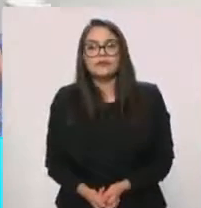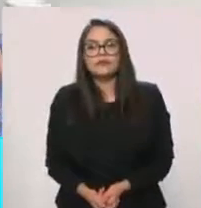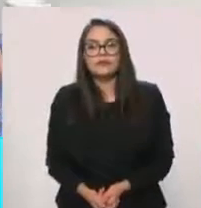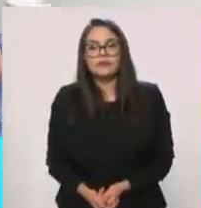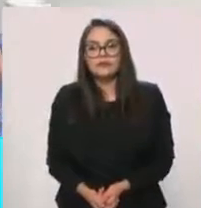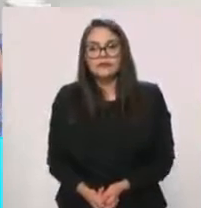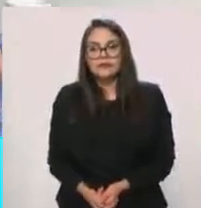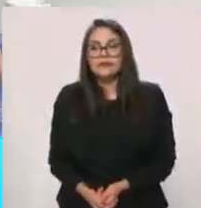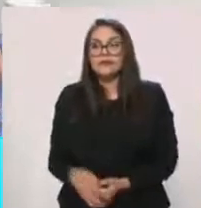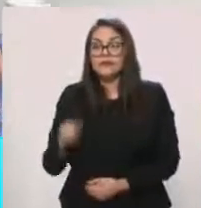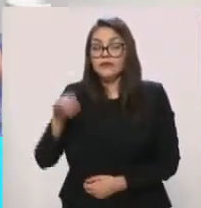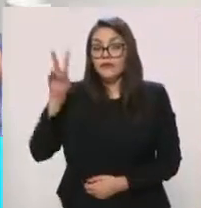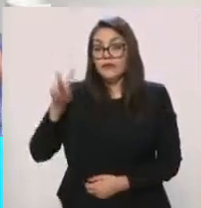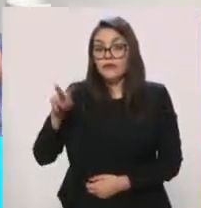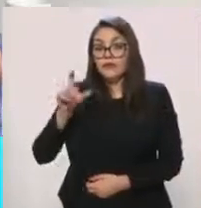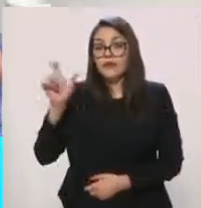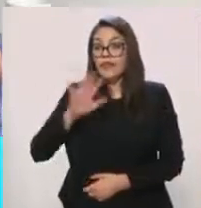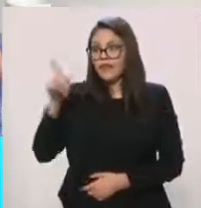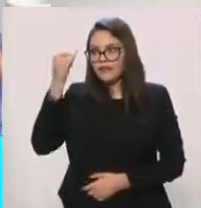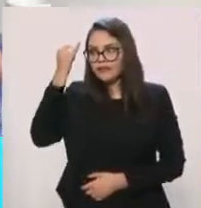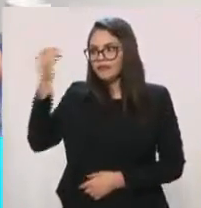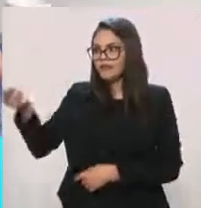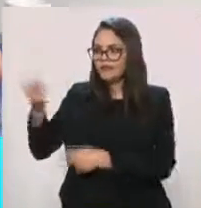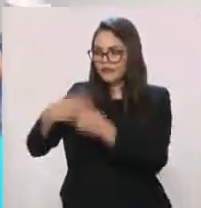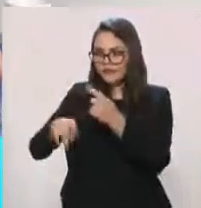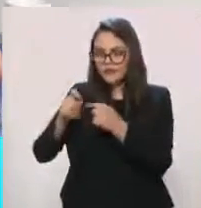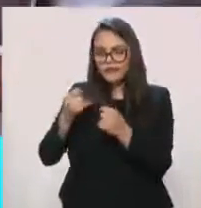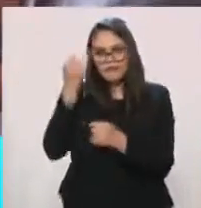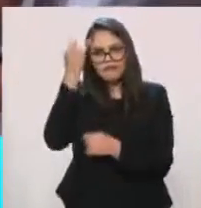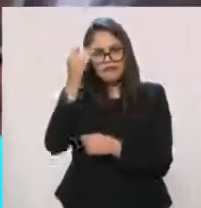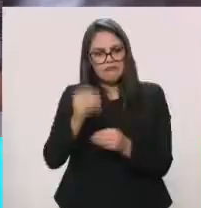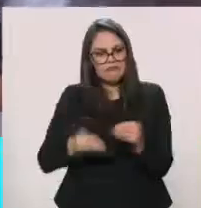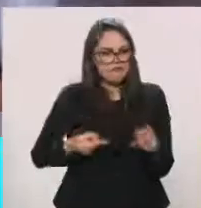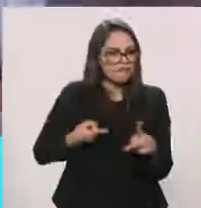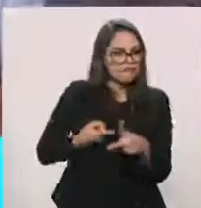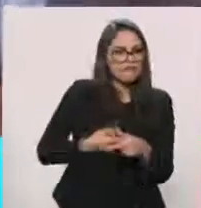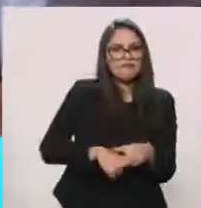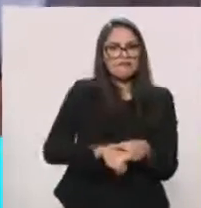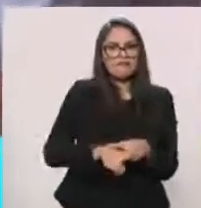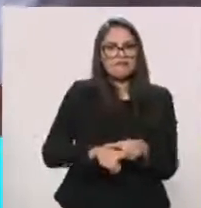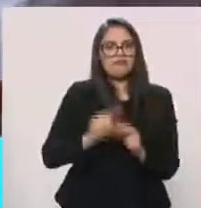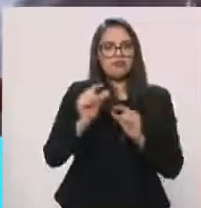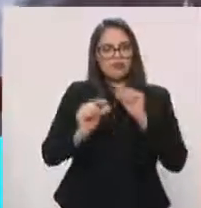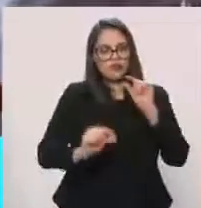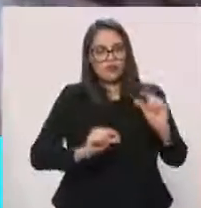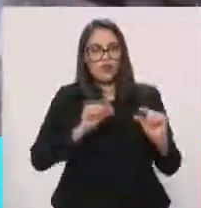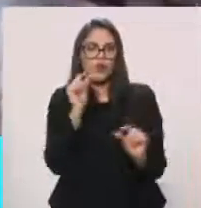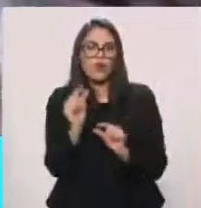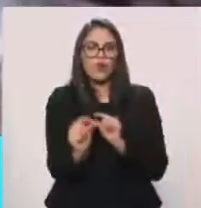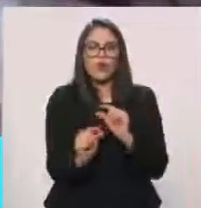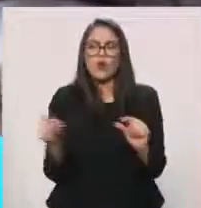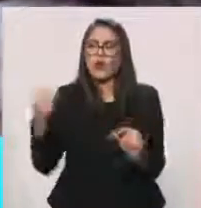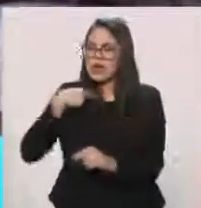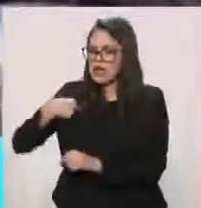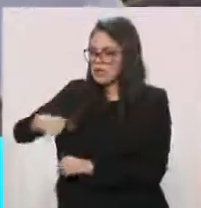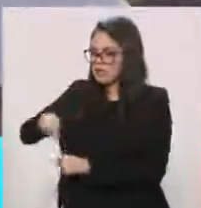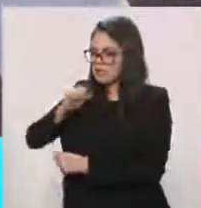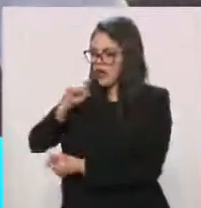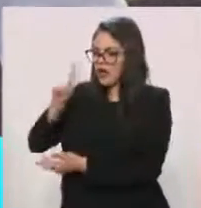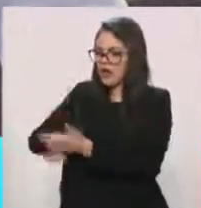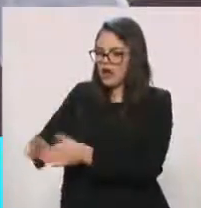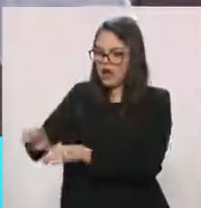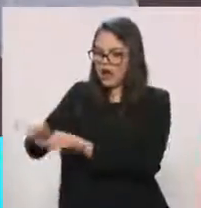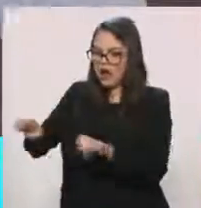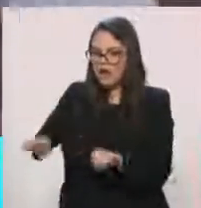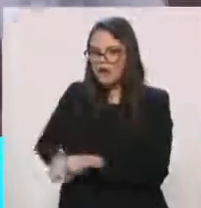de reactivar esta iniciativa, pudimos también responder a nuestro equipo, a las familias de